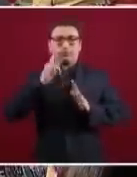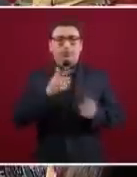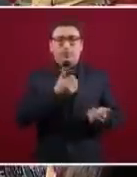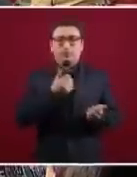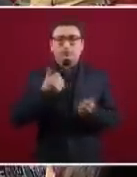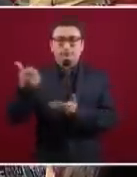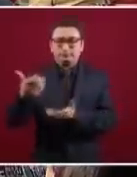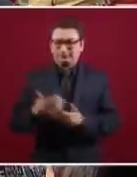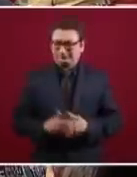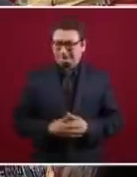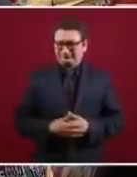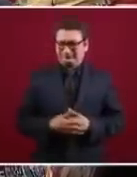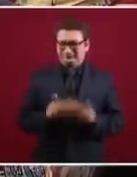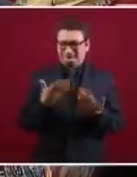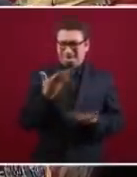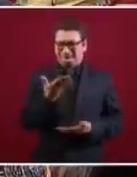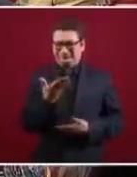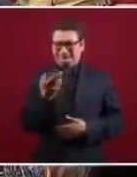y esto